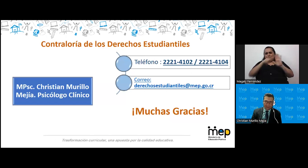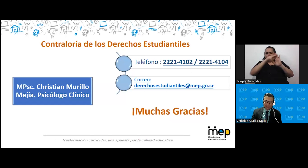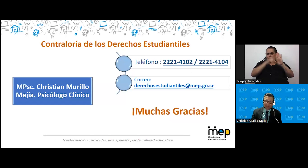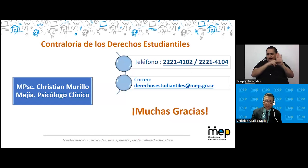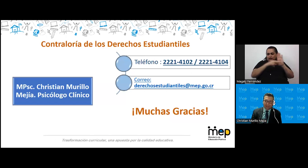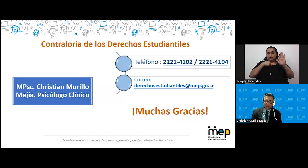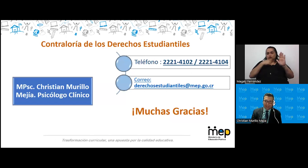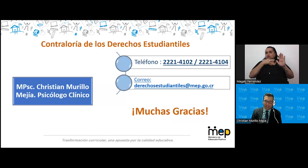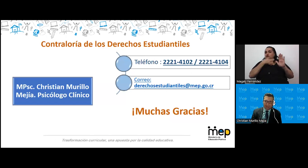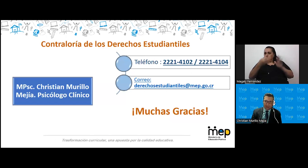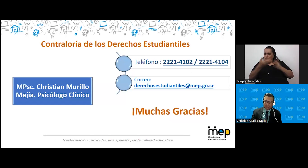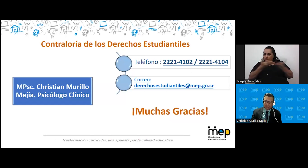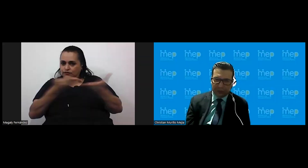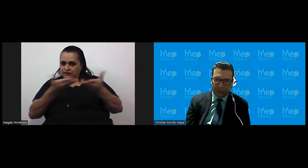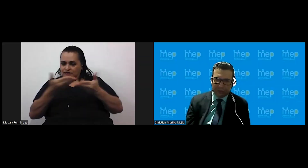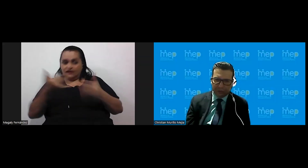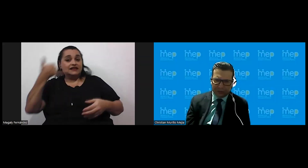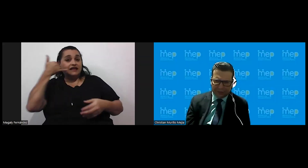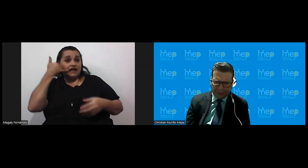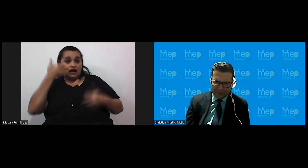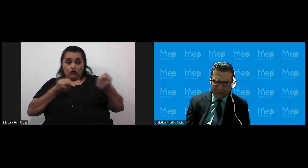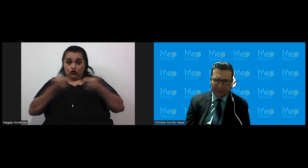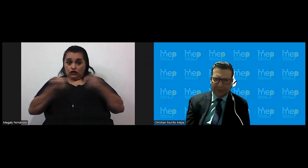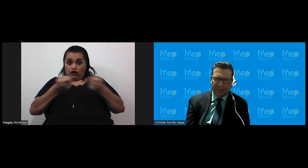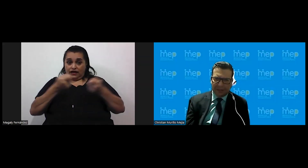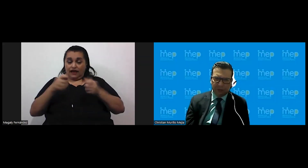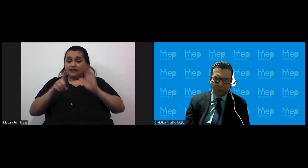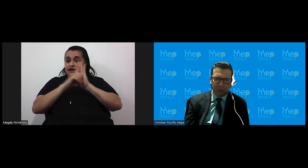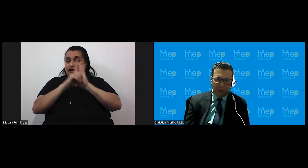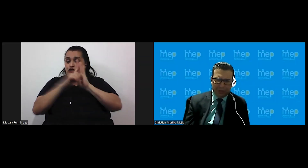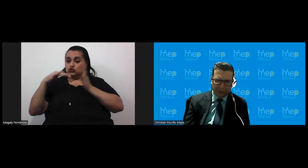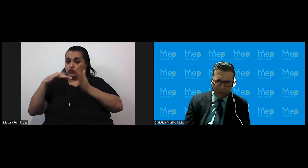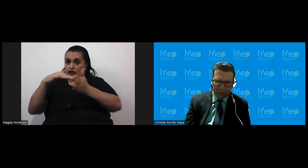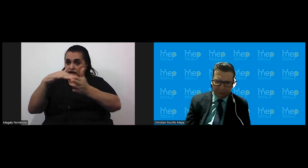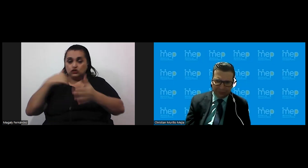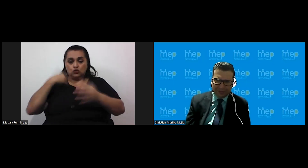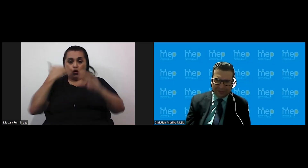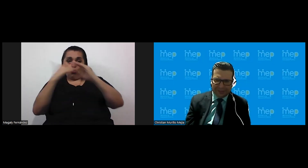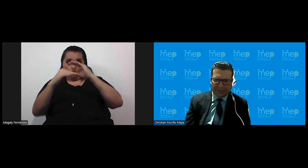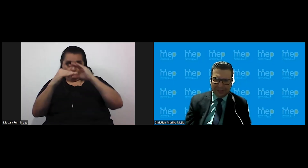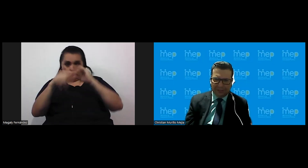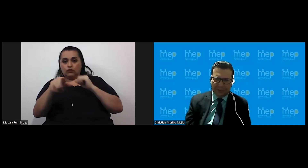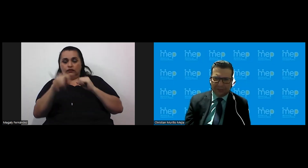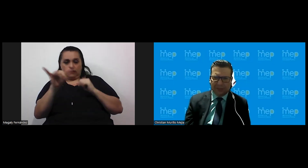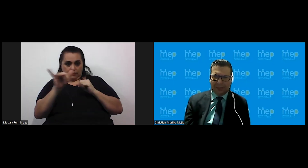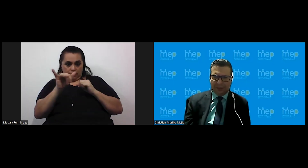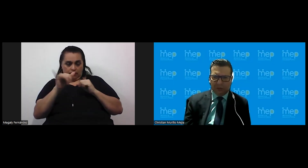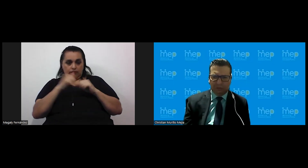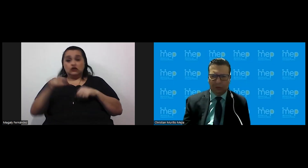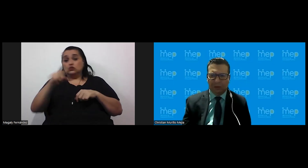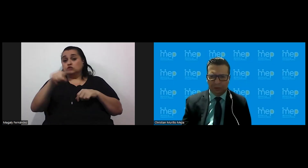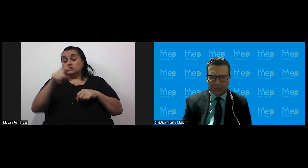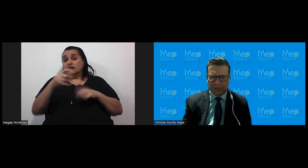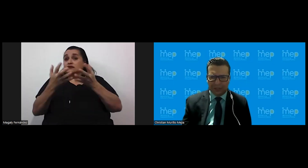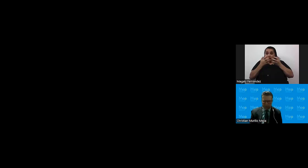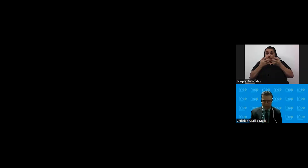servirles este es el teléfono de la contraloría derechos estudiantiles nuestro correo electrónico y si desean de alguna